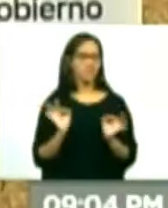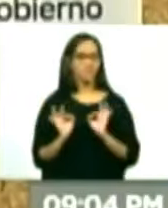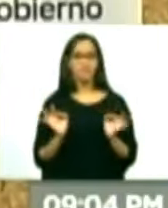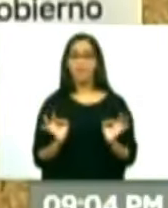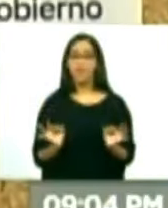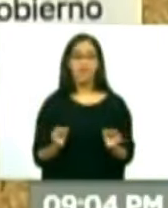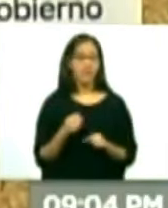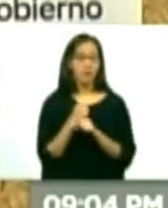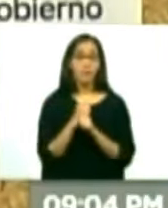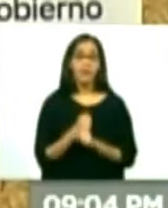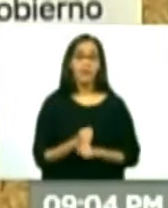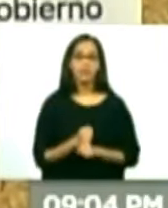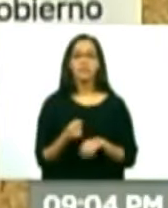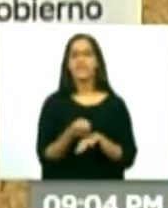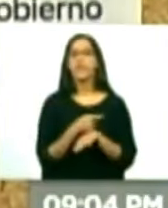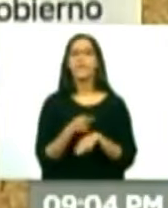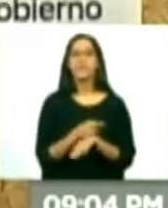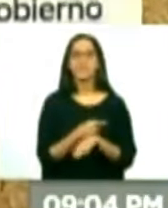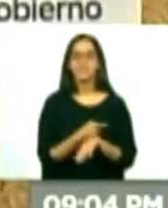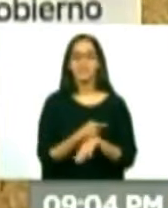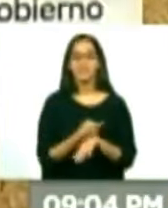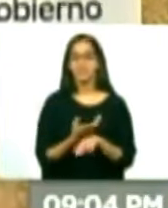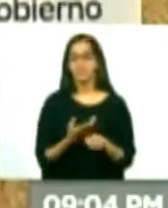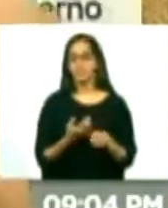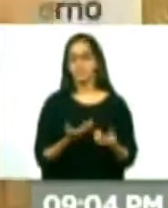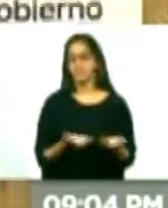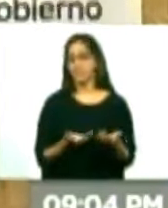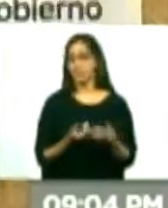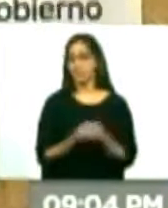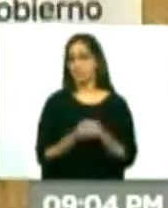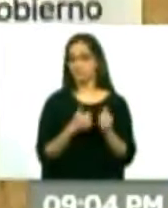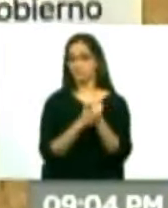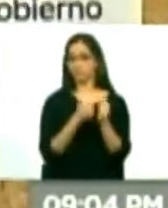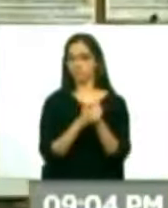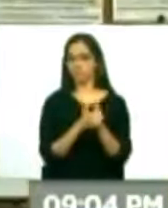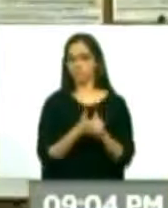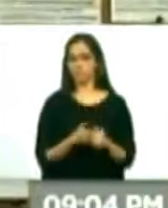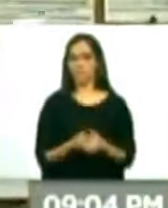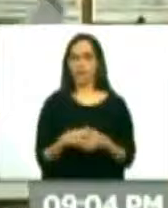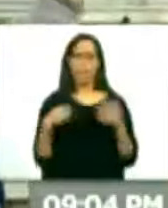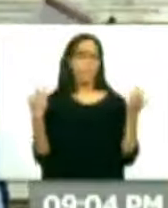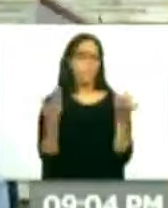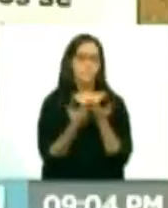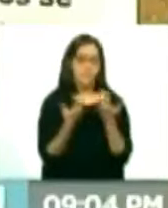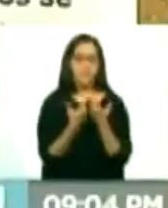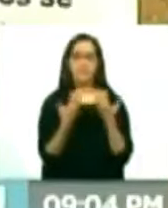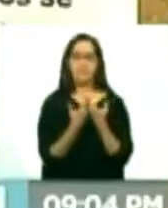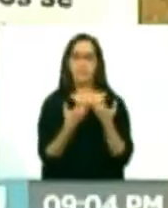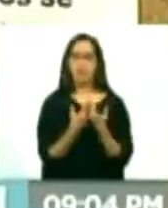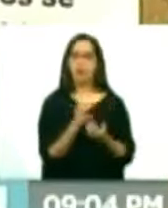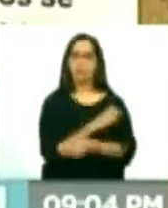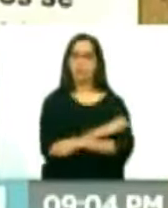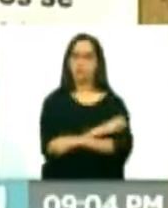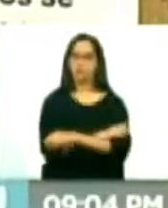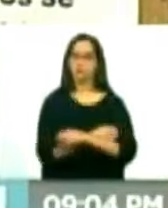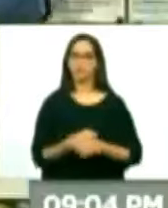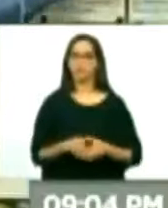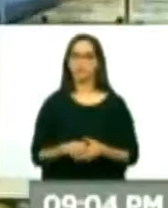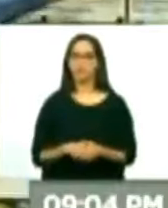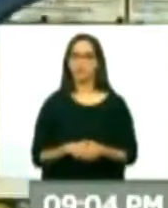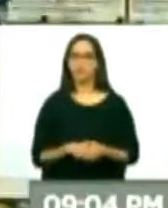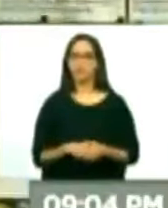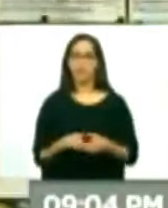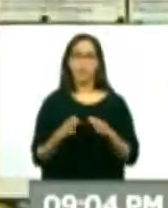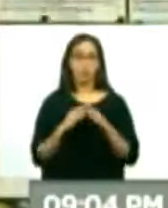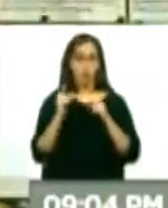que esperar del gobierno interino. Peleas y más peleas entre la derecha. Tweets de cumpleaños, todos los Twitter